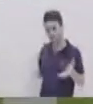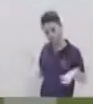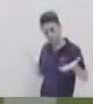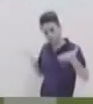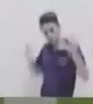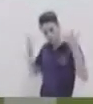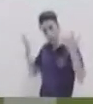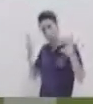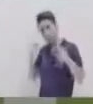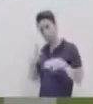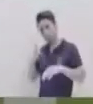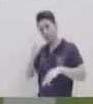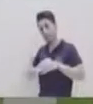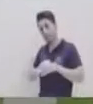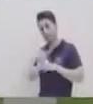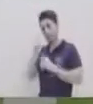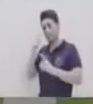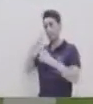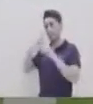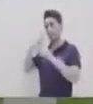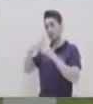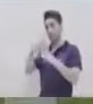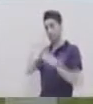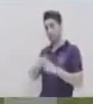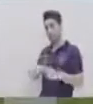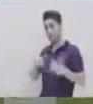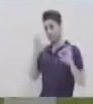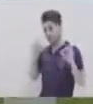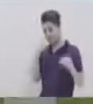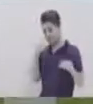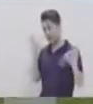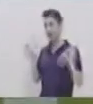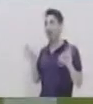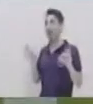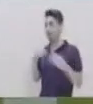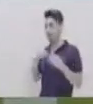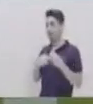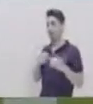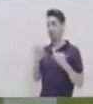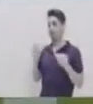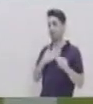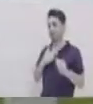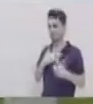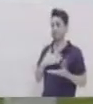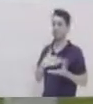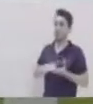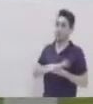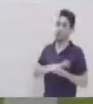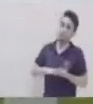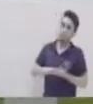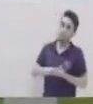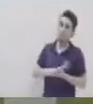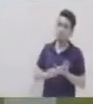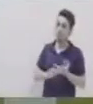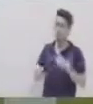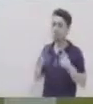La dinámica familiar se vuelve un poquito más positiva y definitivamente la familia pues es nuestra base, ¿verdad? Pero si lo empezamos